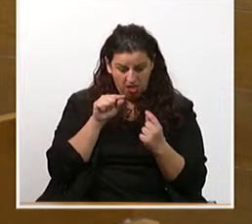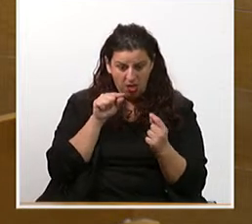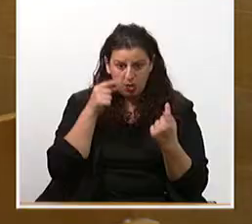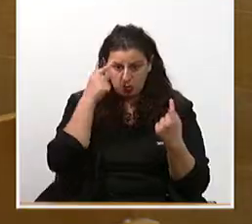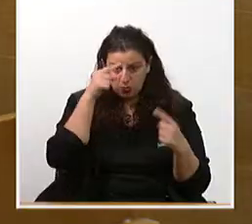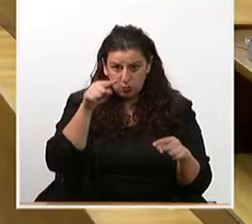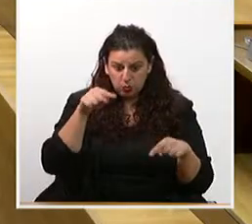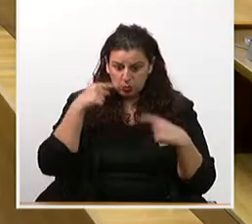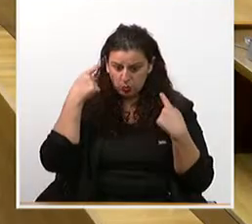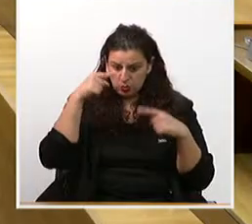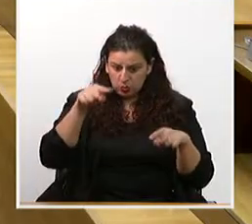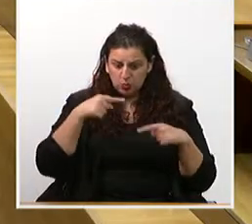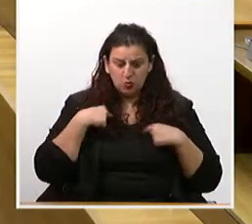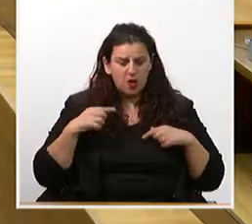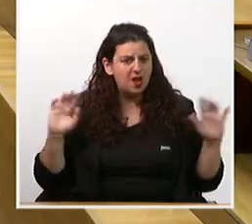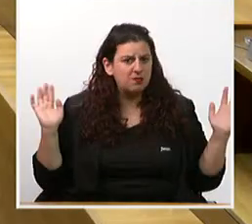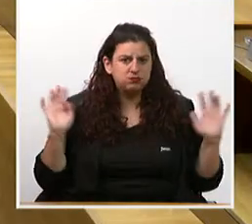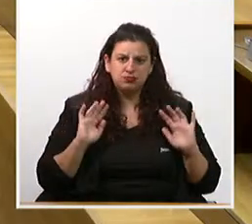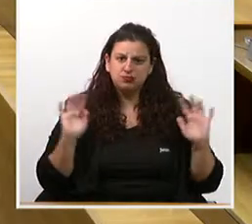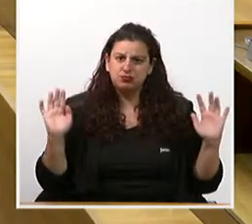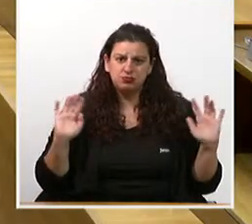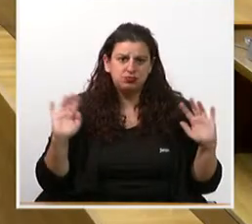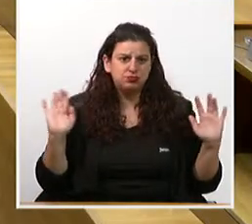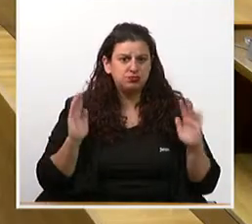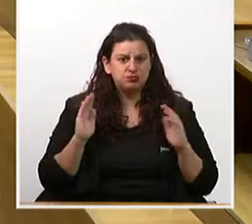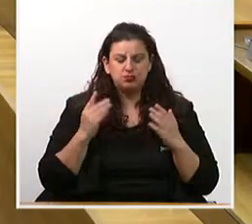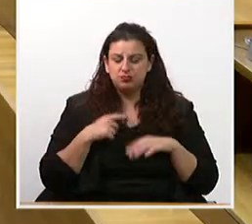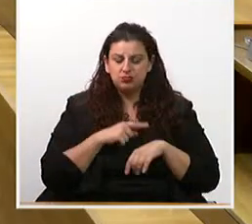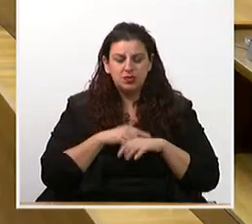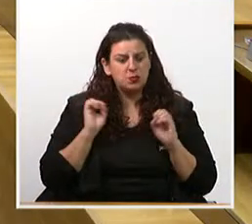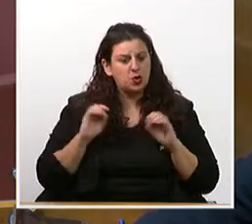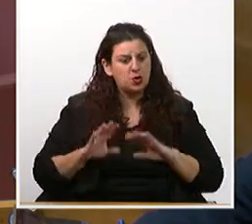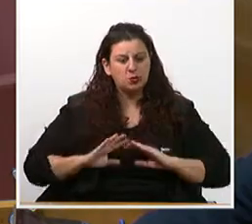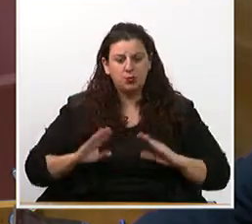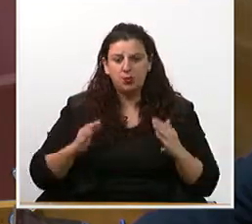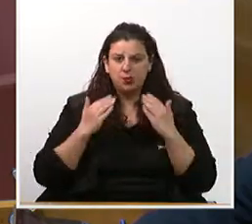hoy Gracias muchas